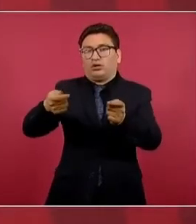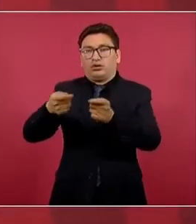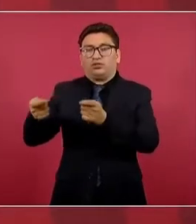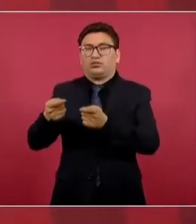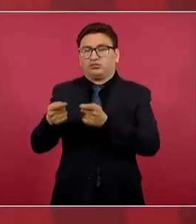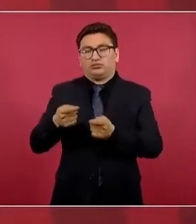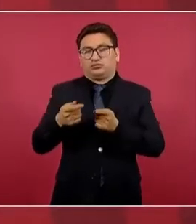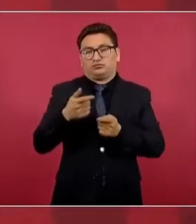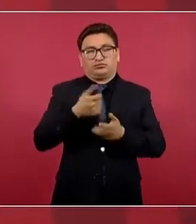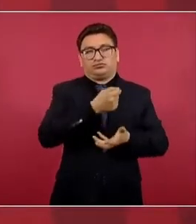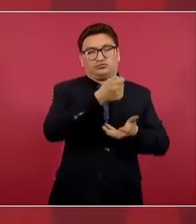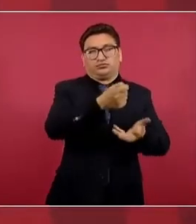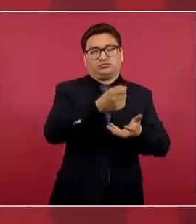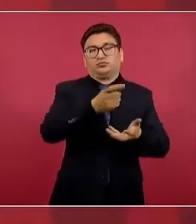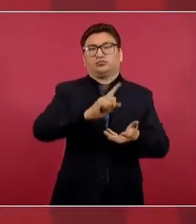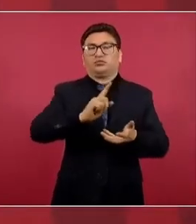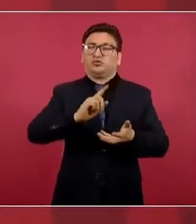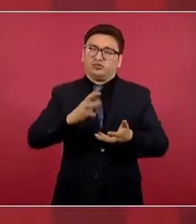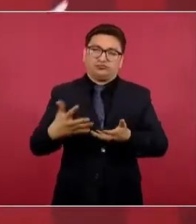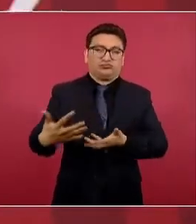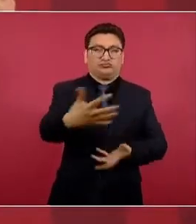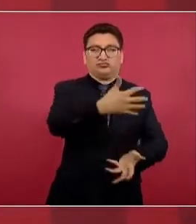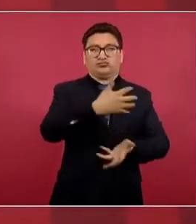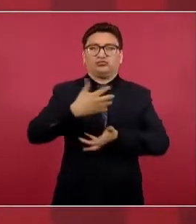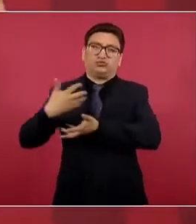un presupuesto, pues